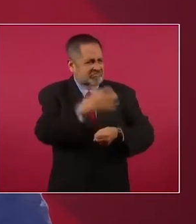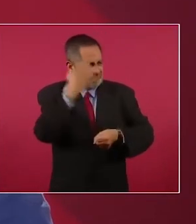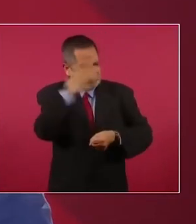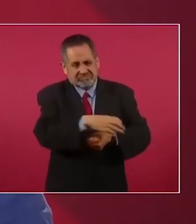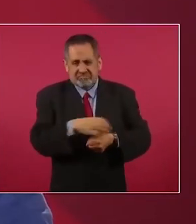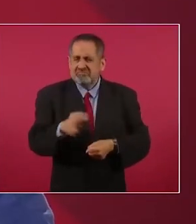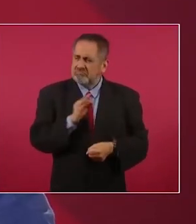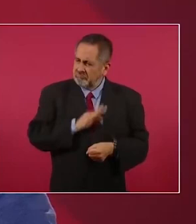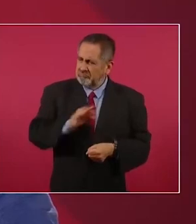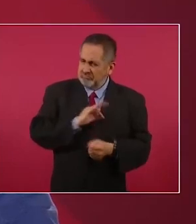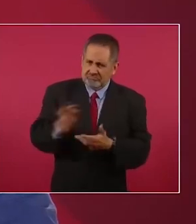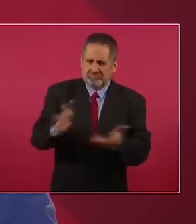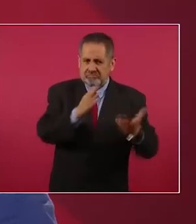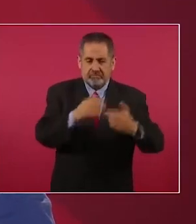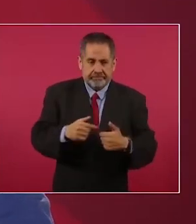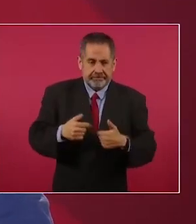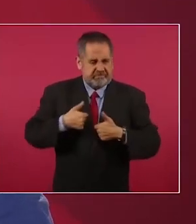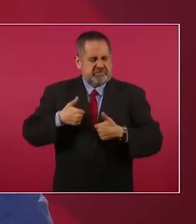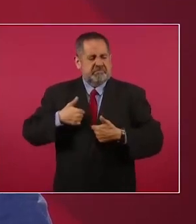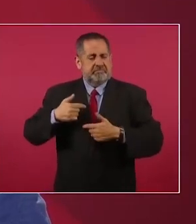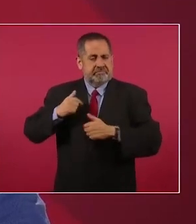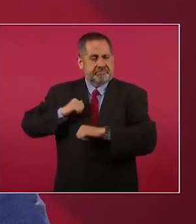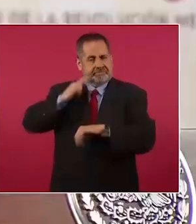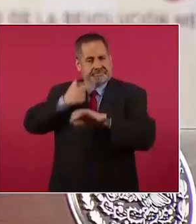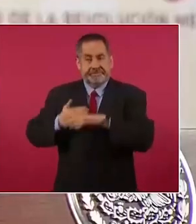Eso nosotros lo vemos.